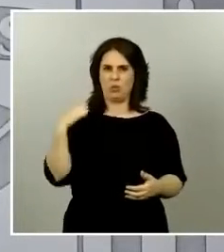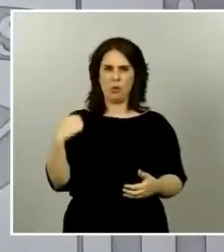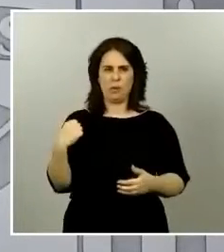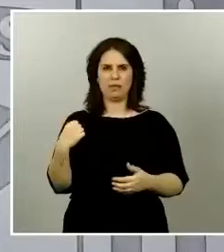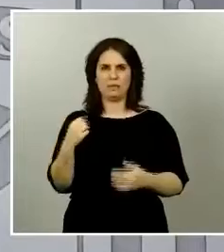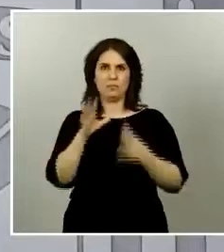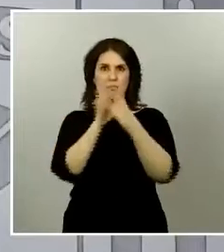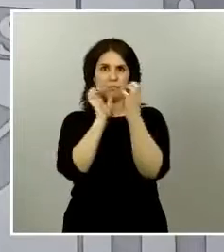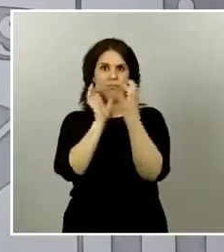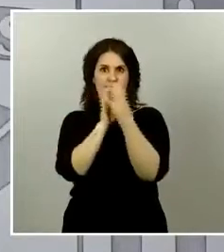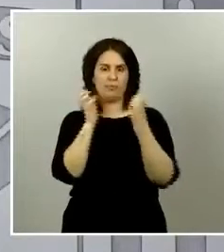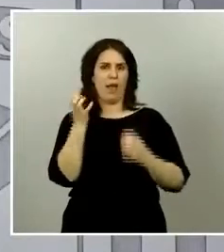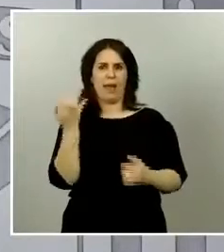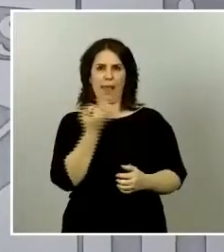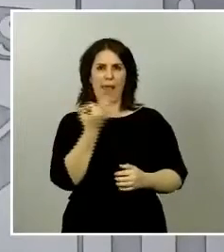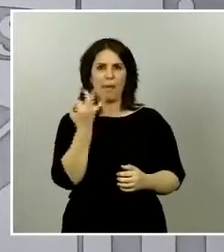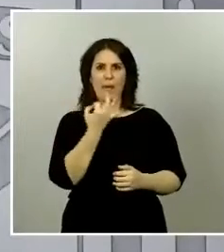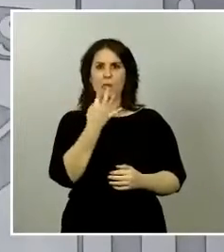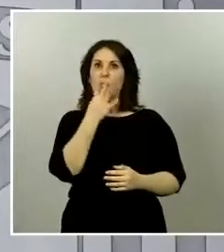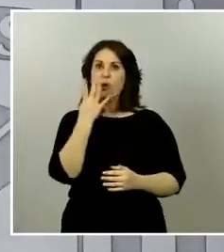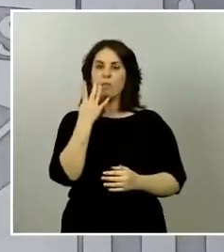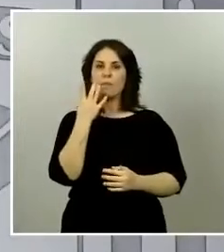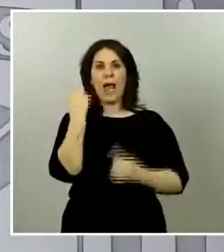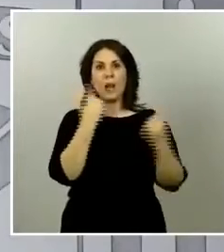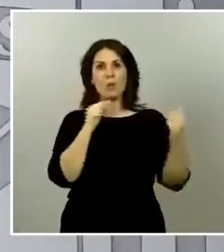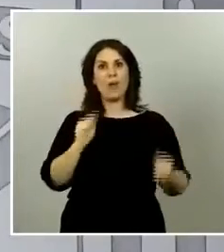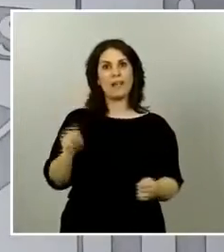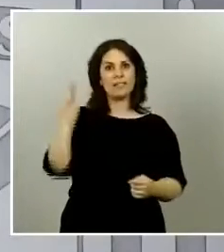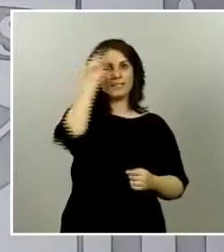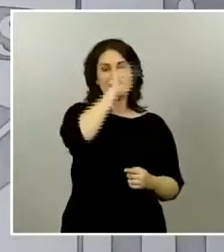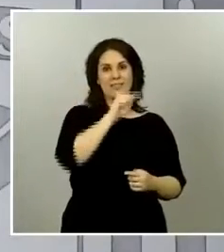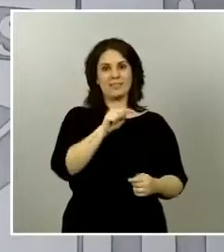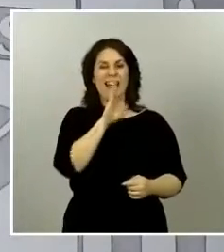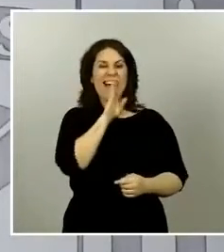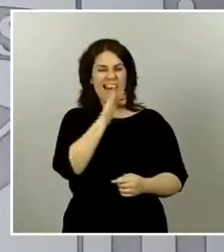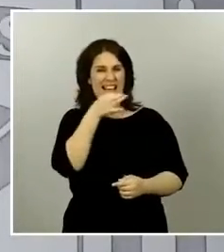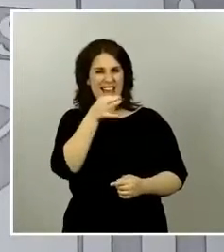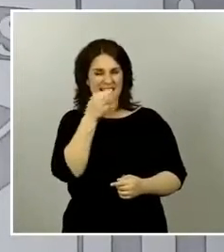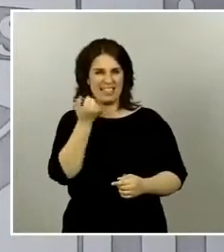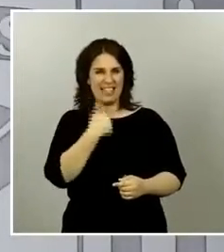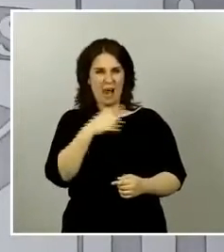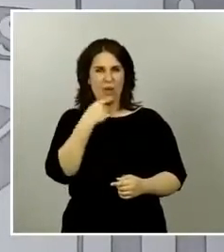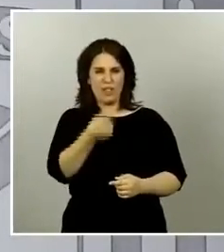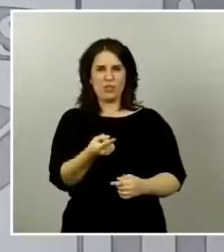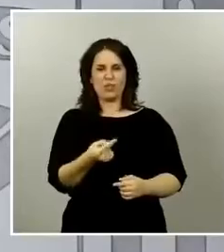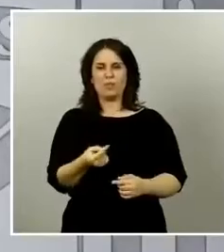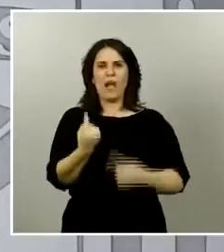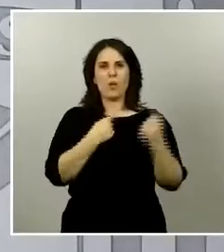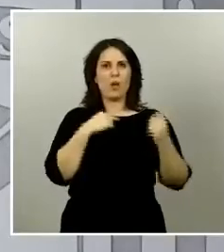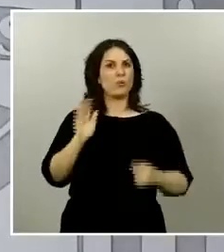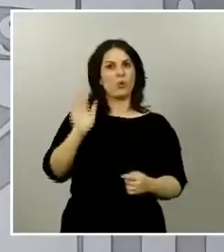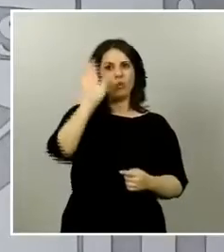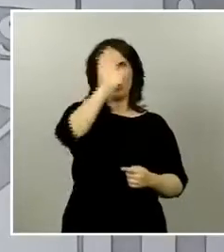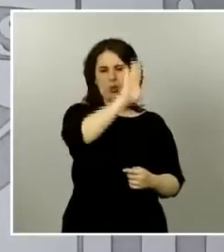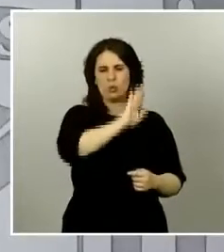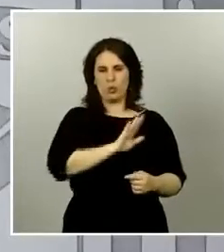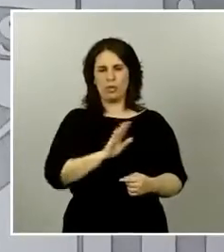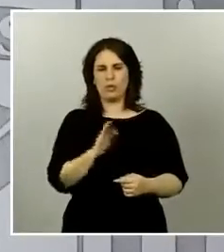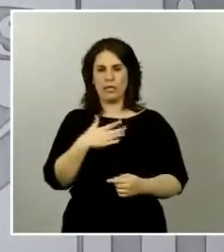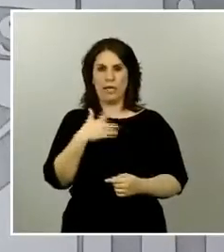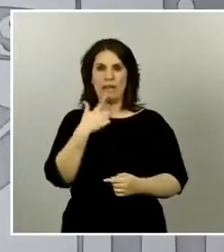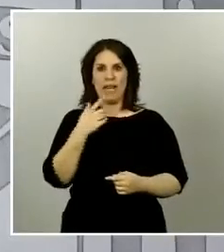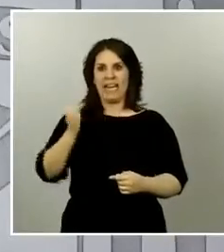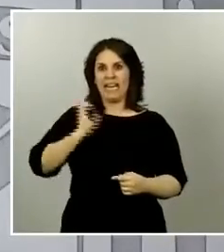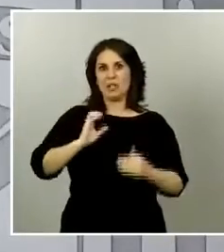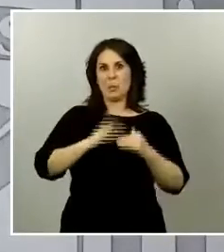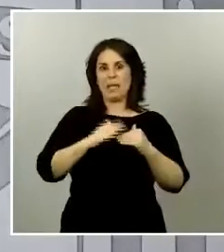siendo dialogada con las comunidades autónomas, tiene que ser coordinada con ellas también, porque hay algunas prestaciones, como he dicho en mi intervención,